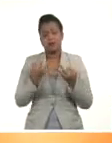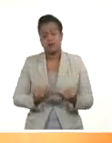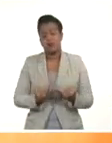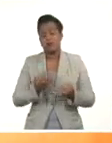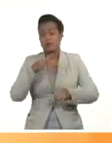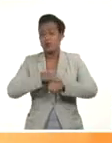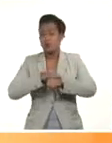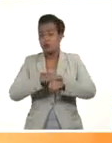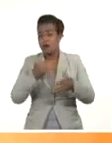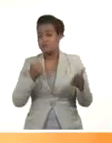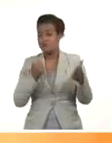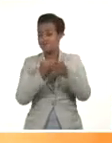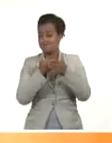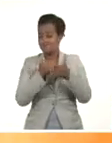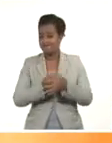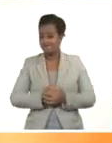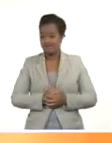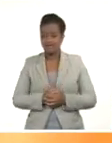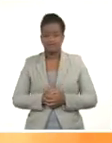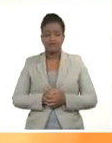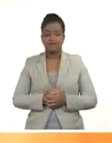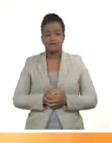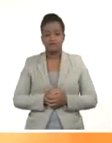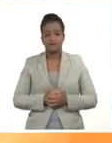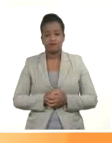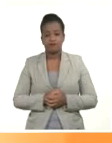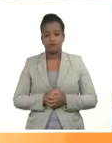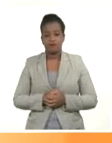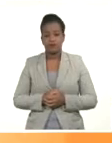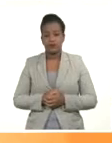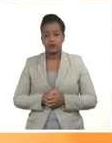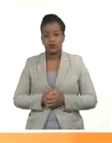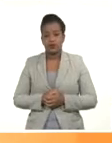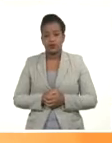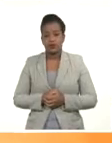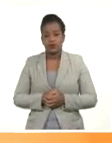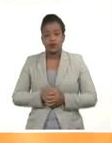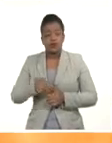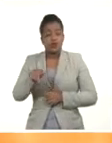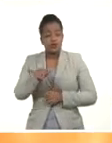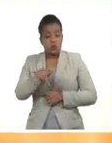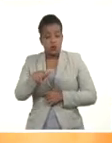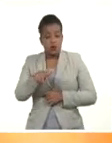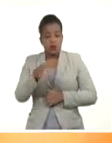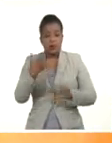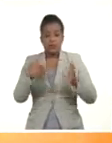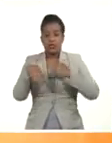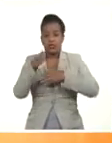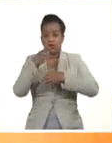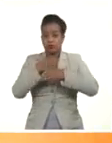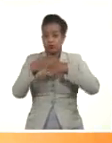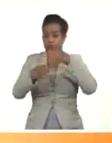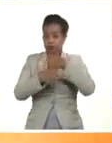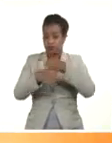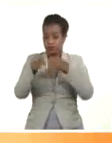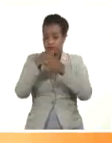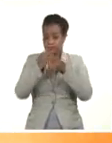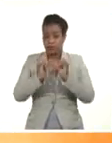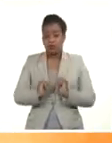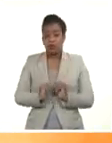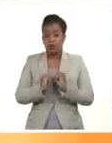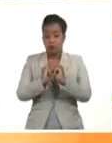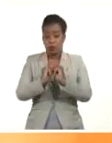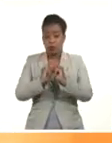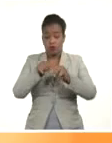trágico accidente. También el ministro de la Construcción informó que tanto en el